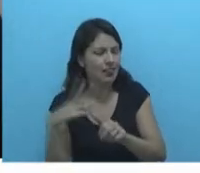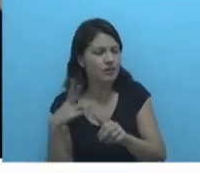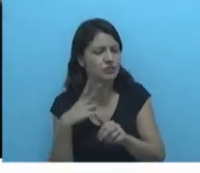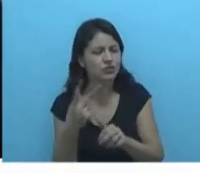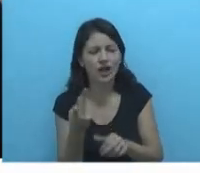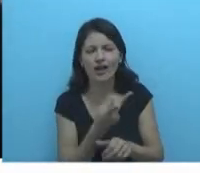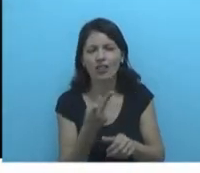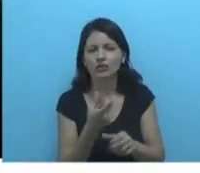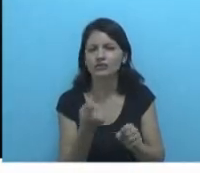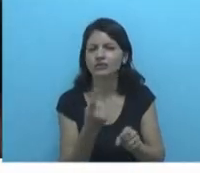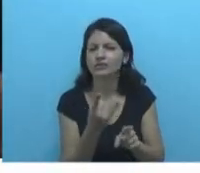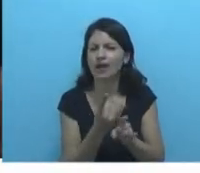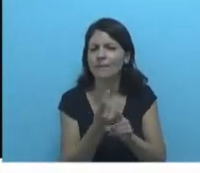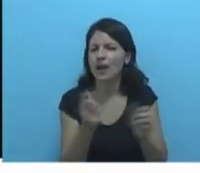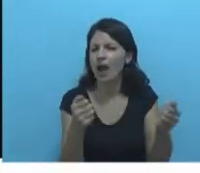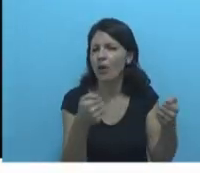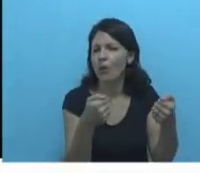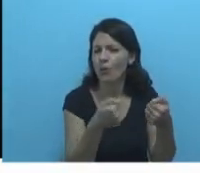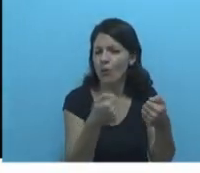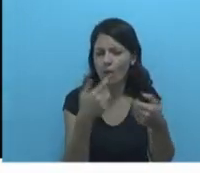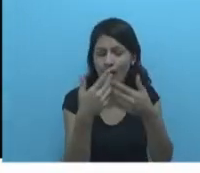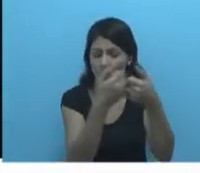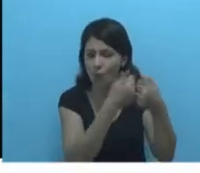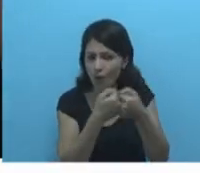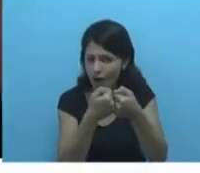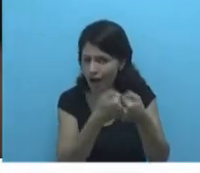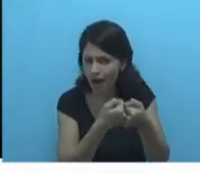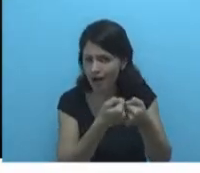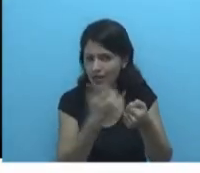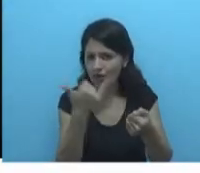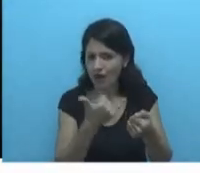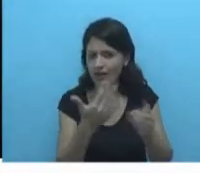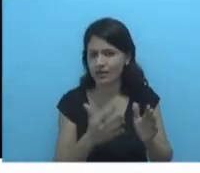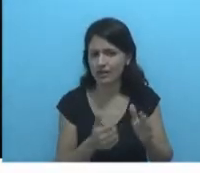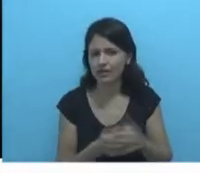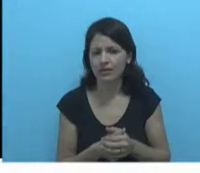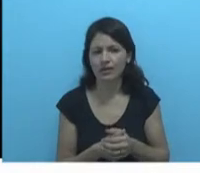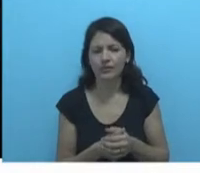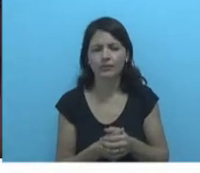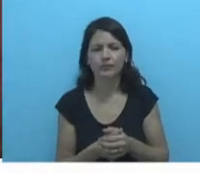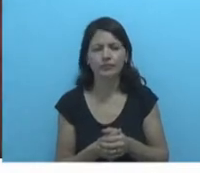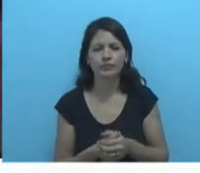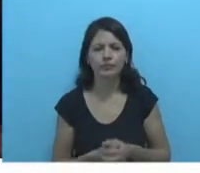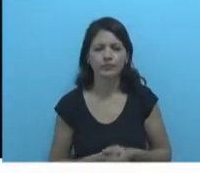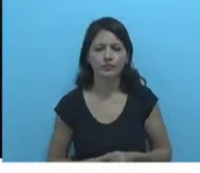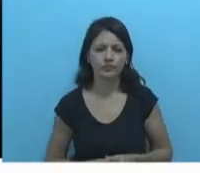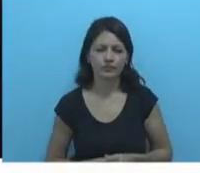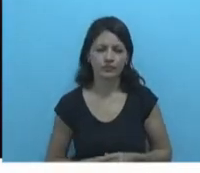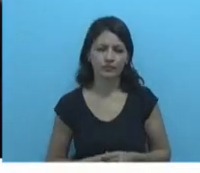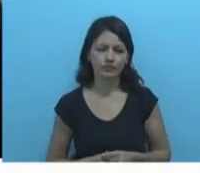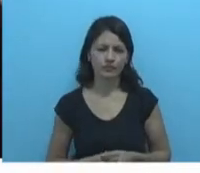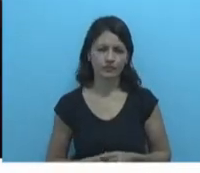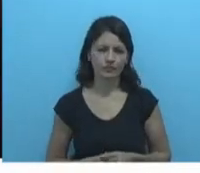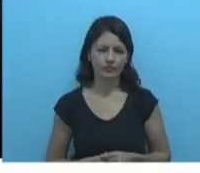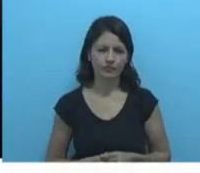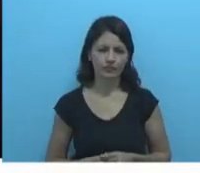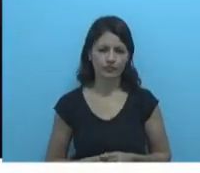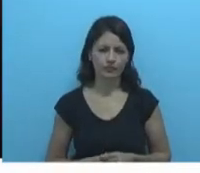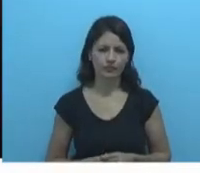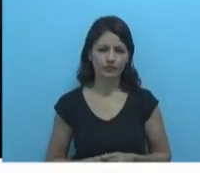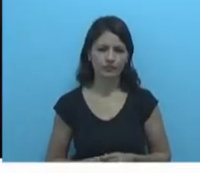Por eso los sectores del PRO, los sectores del radicalismo y los sectores conservadores están de acuerdo con los sectores